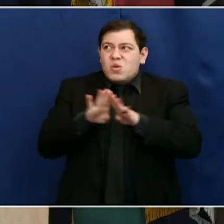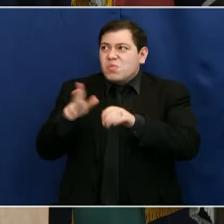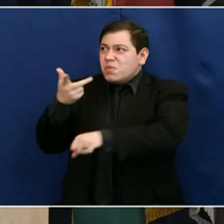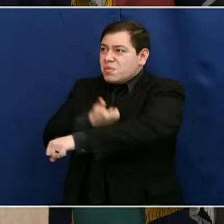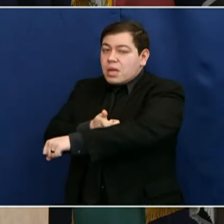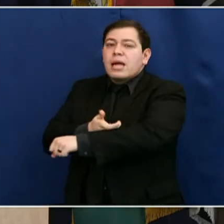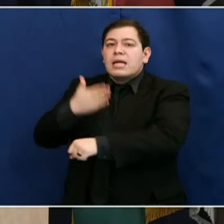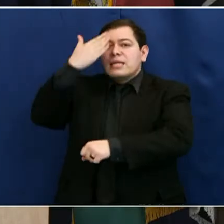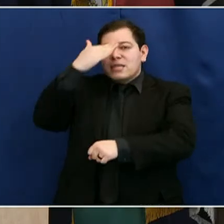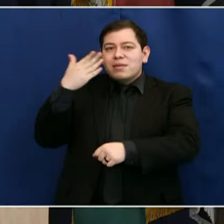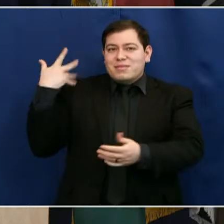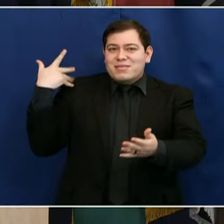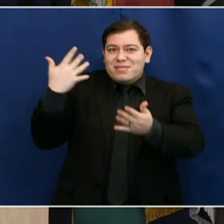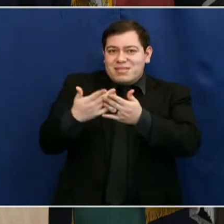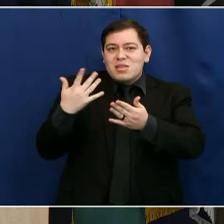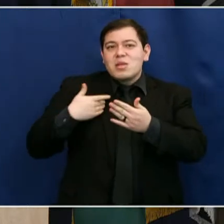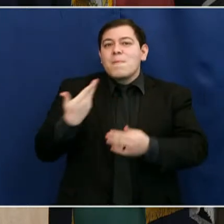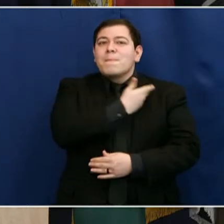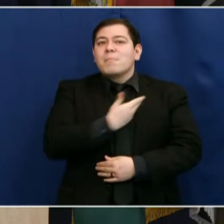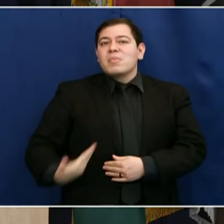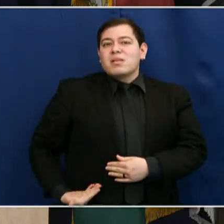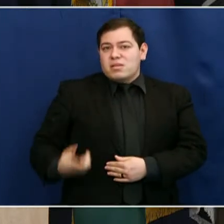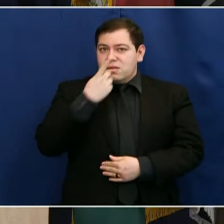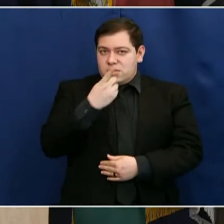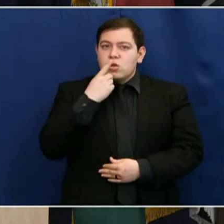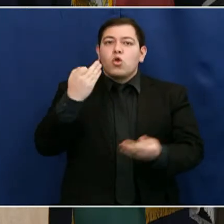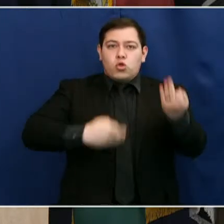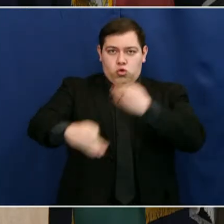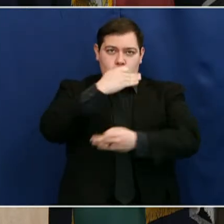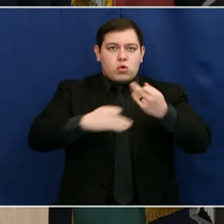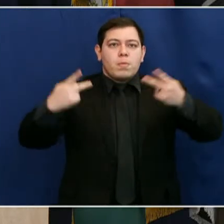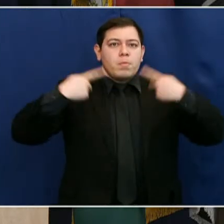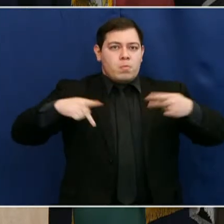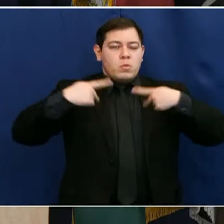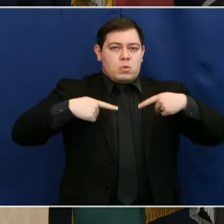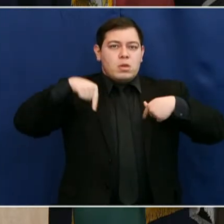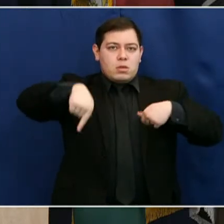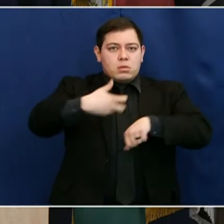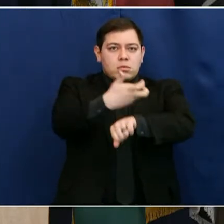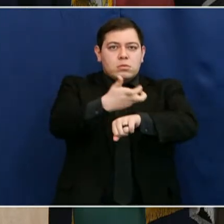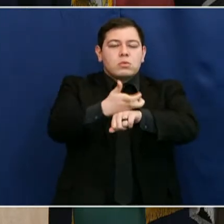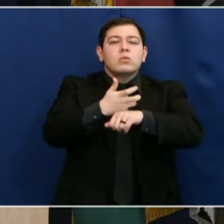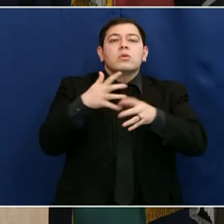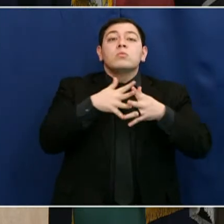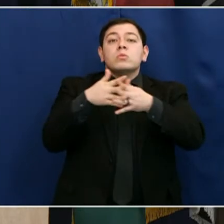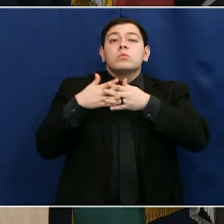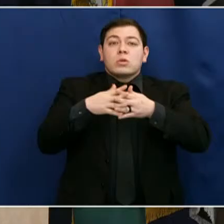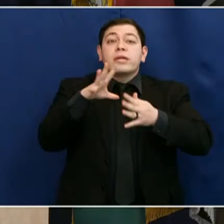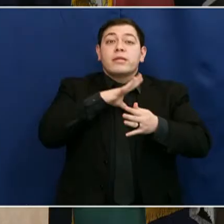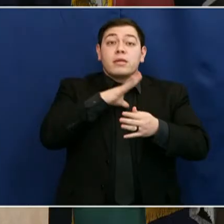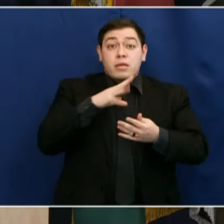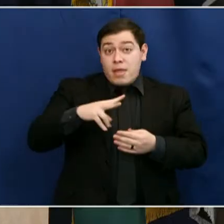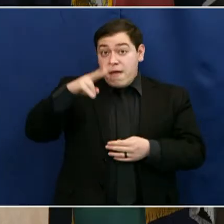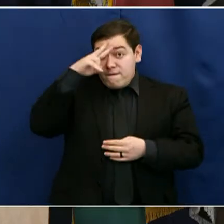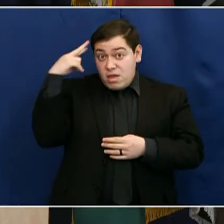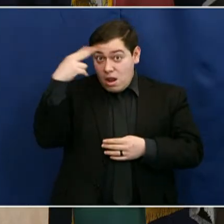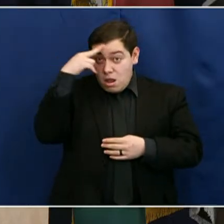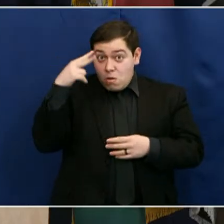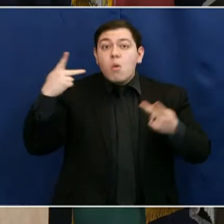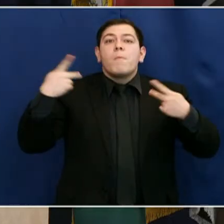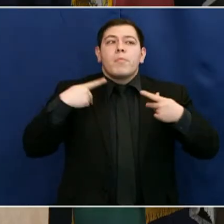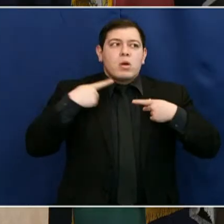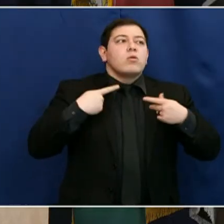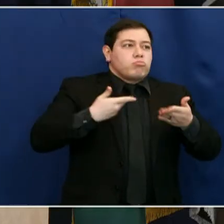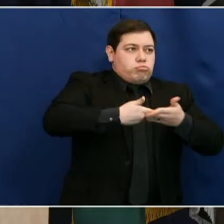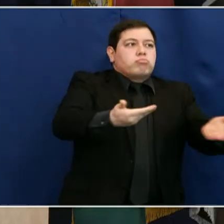el presidente Biden ha dicho que todas las personas van a tener vacunas antes de que empiece el verano. Así que lo que estamos